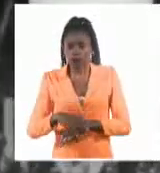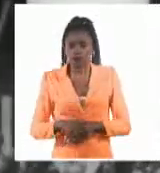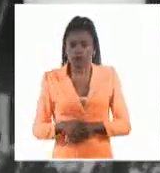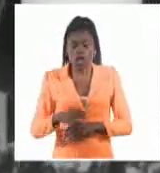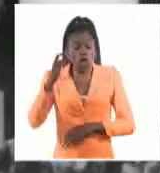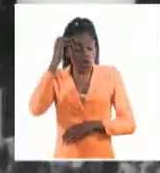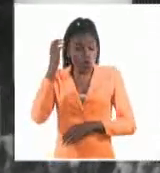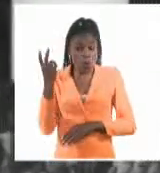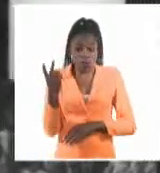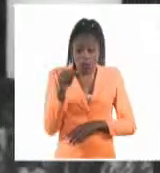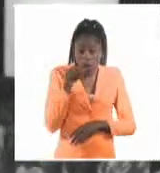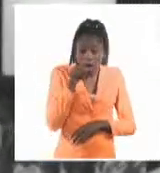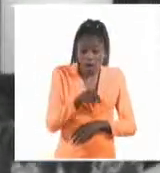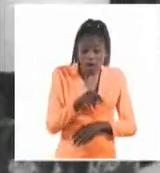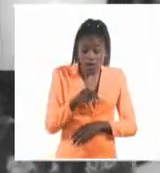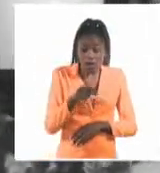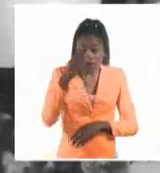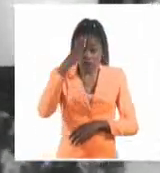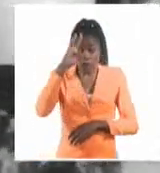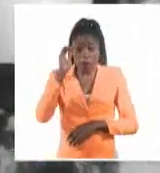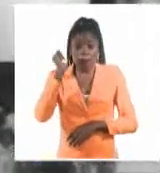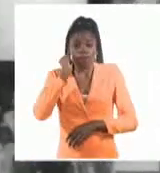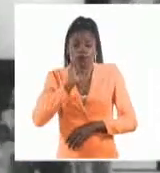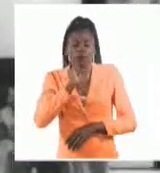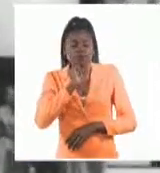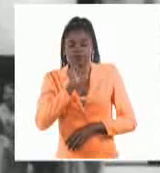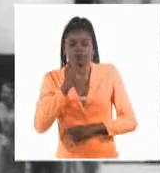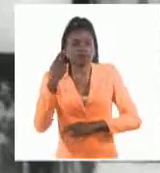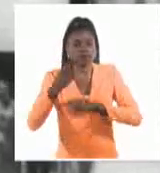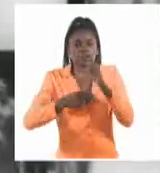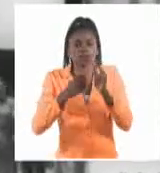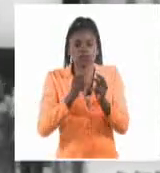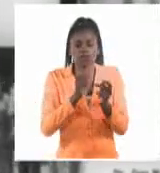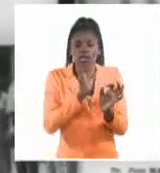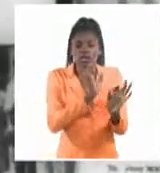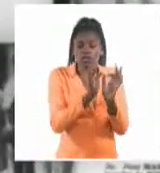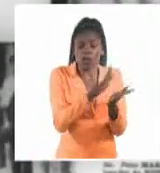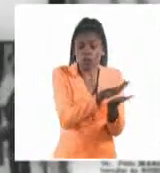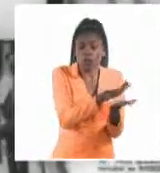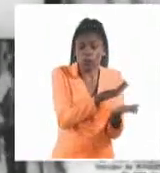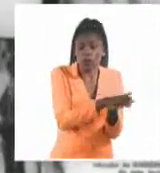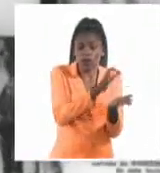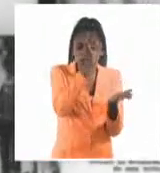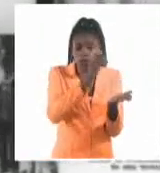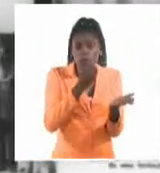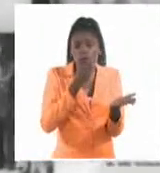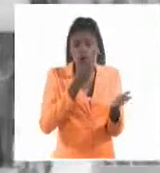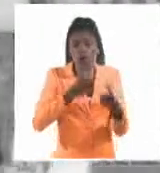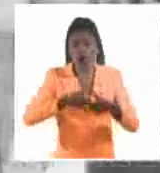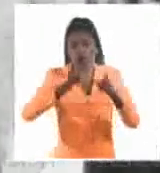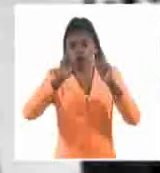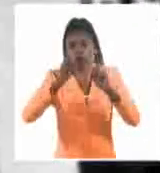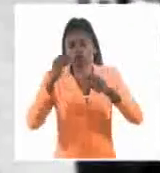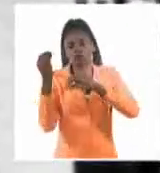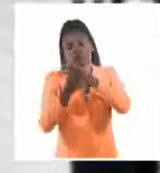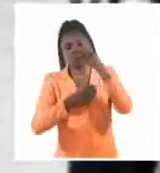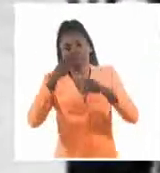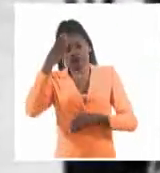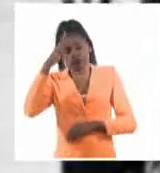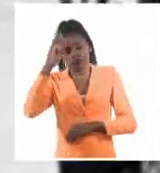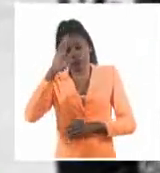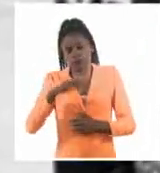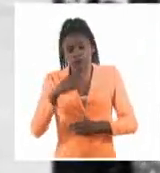de turno en la isla que no quedó más opción que esconderlas hasta que la realidad política de Cuba cambiara.